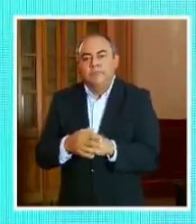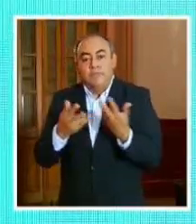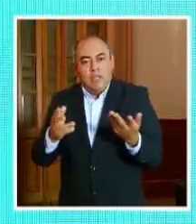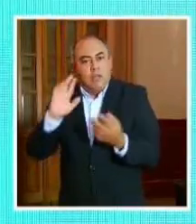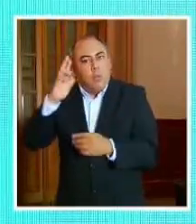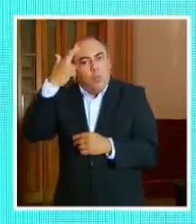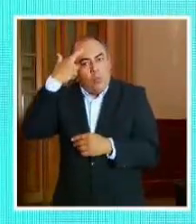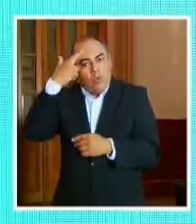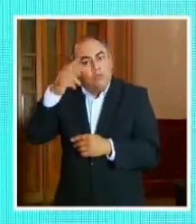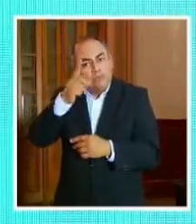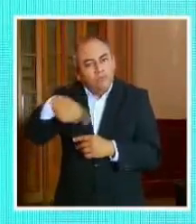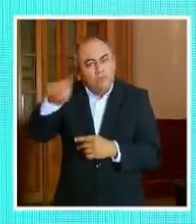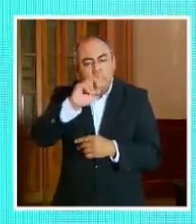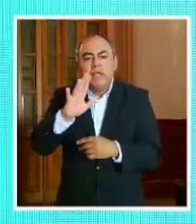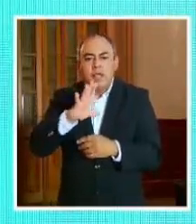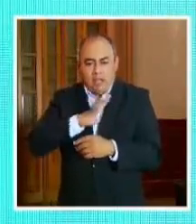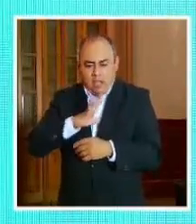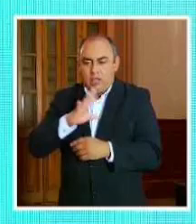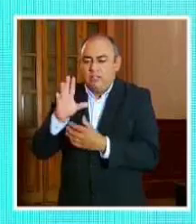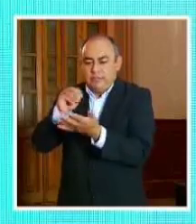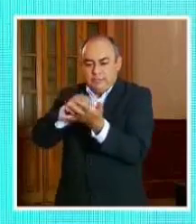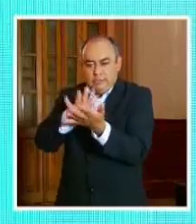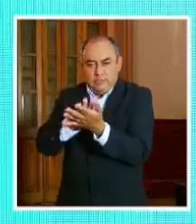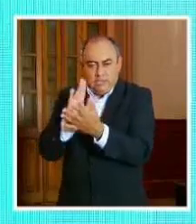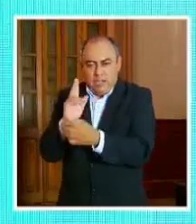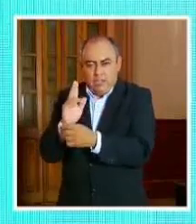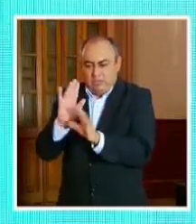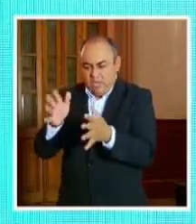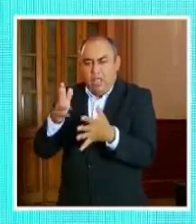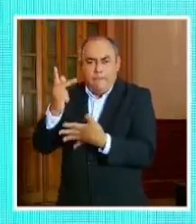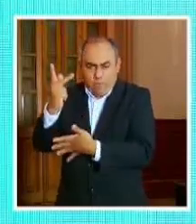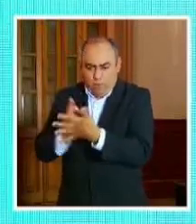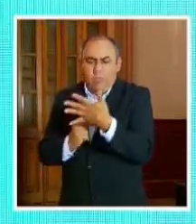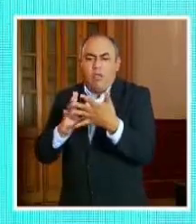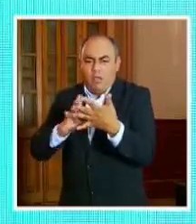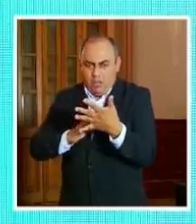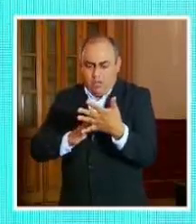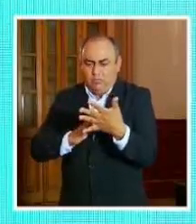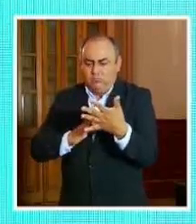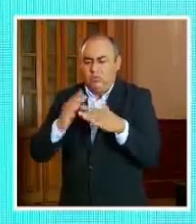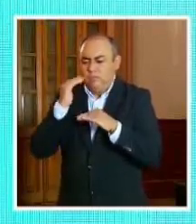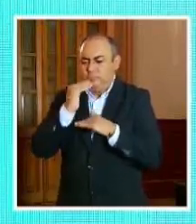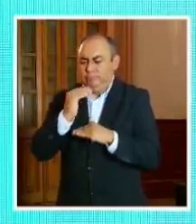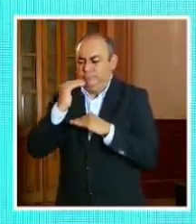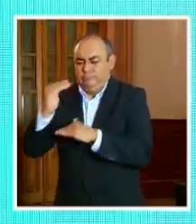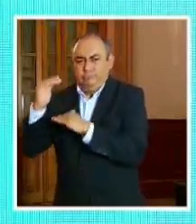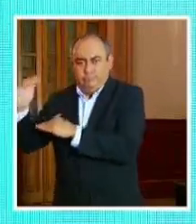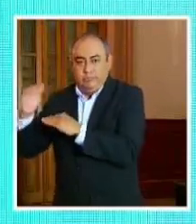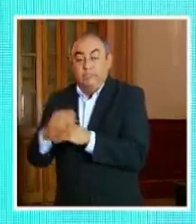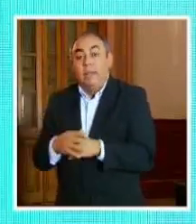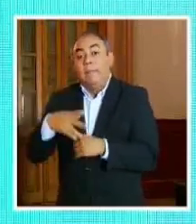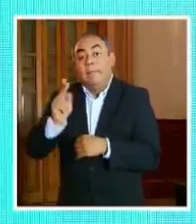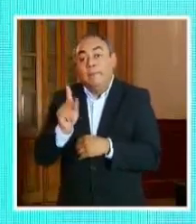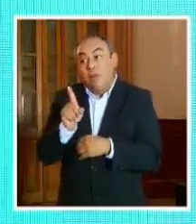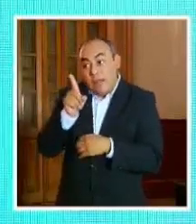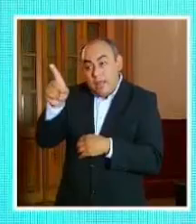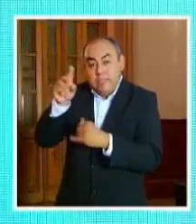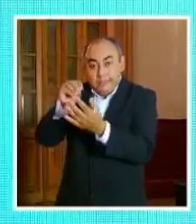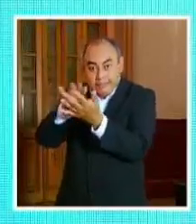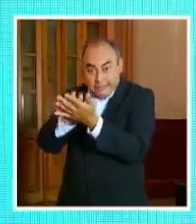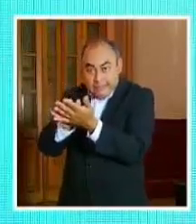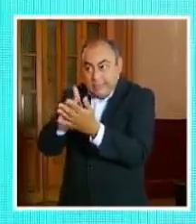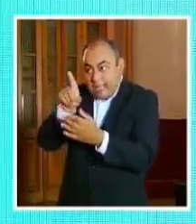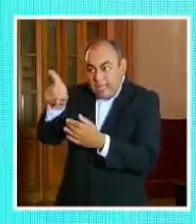un sistema de asignación de citas muy bien estructurado y solo asignamos las citas de las vacunas que